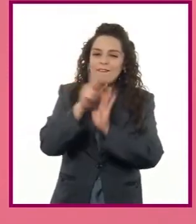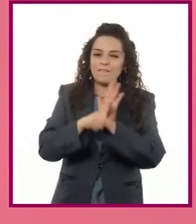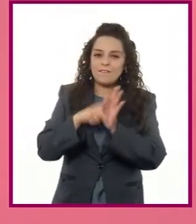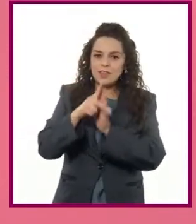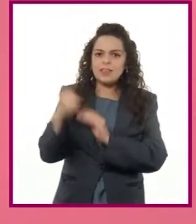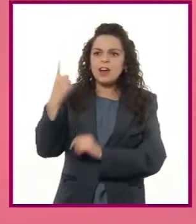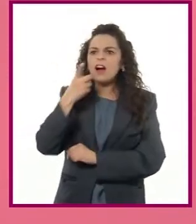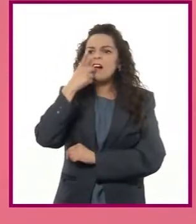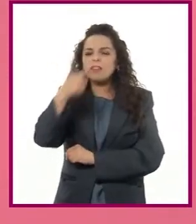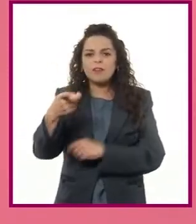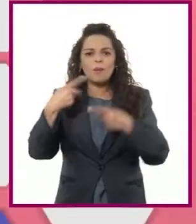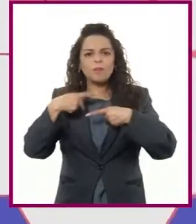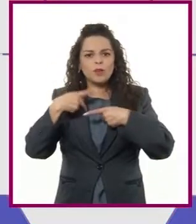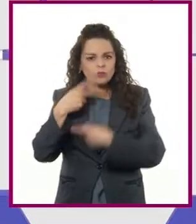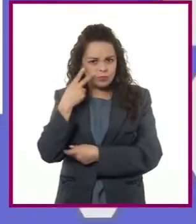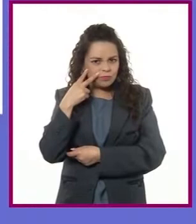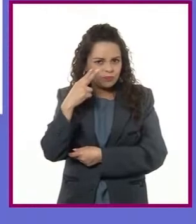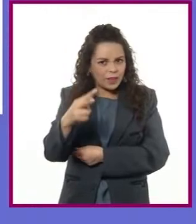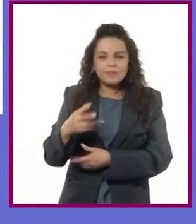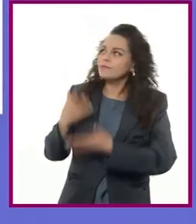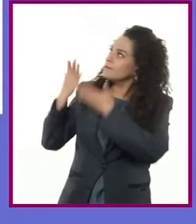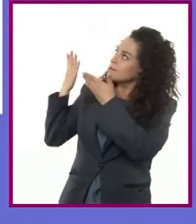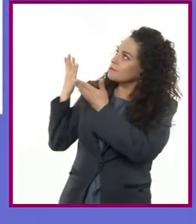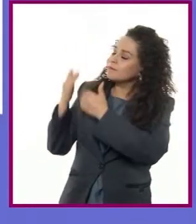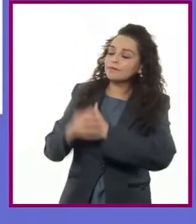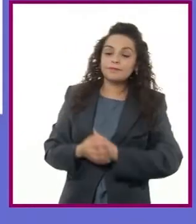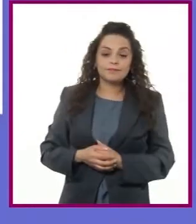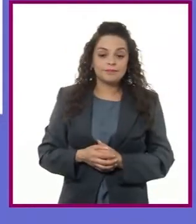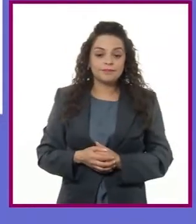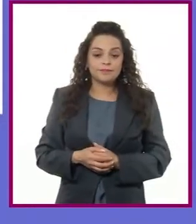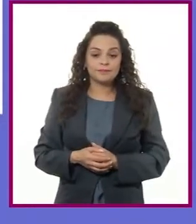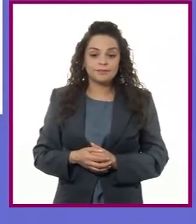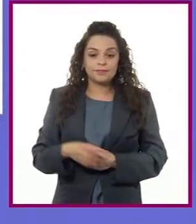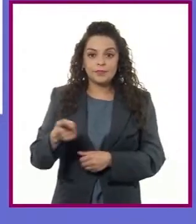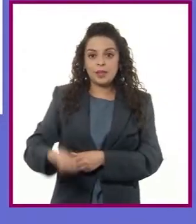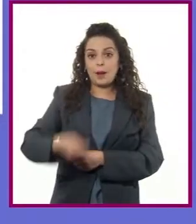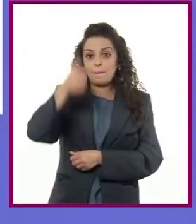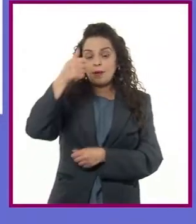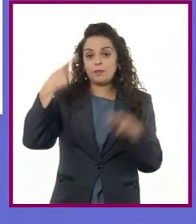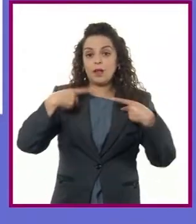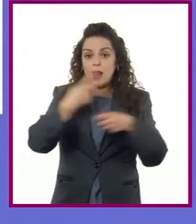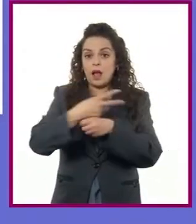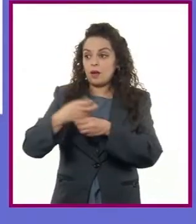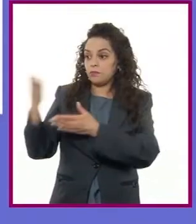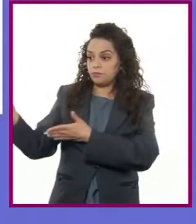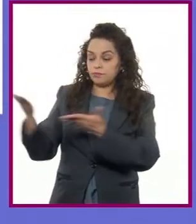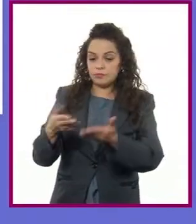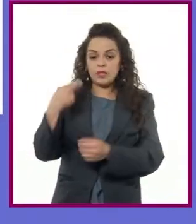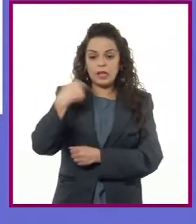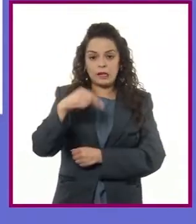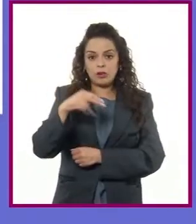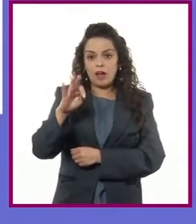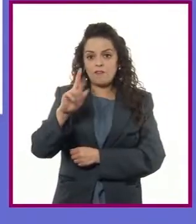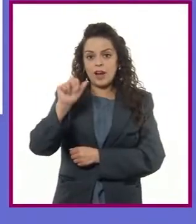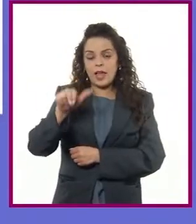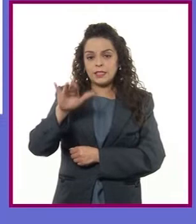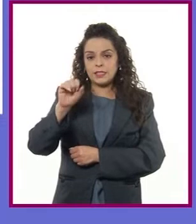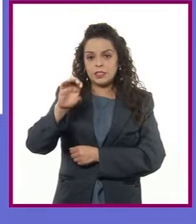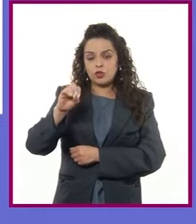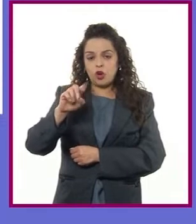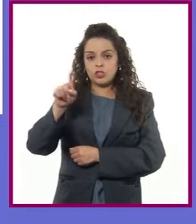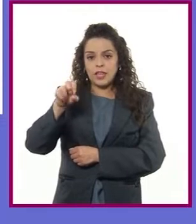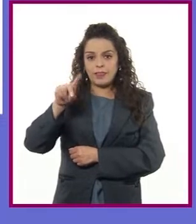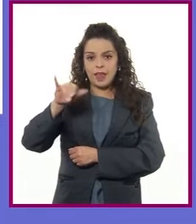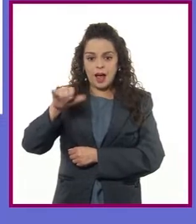dicen nuestros invitados. Ha llegado nuestro primer invitado, Francisco Cendejas, periodista de